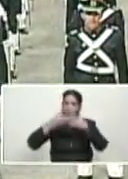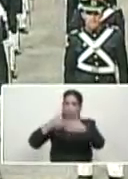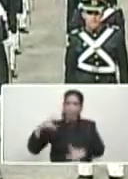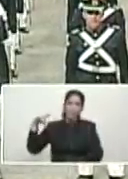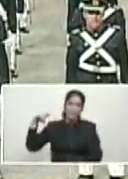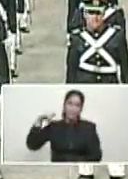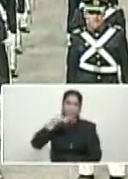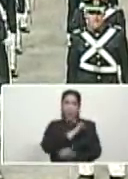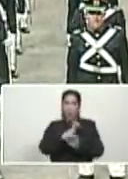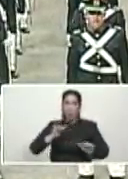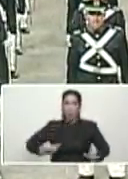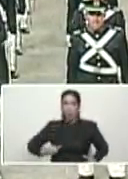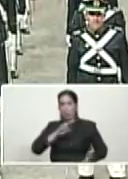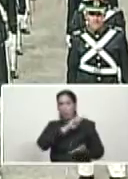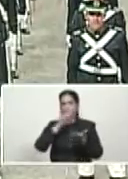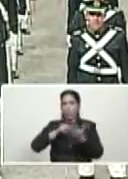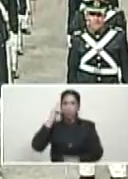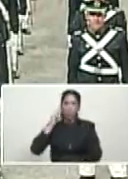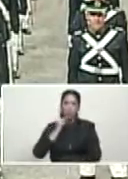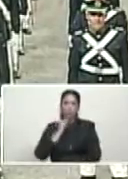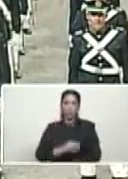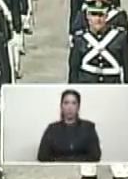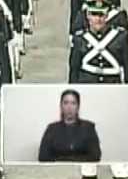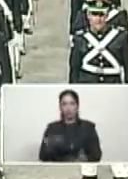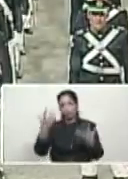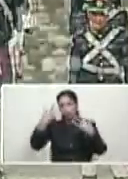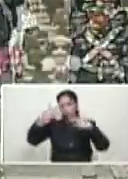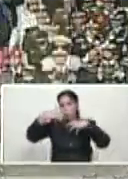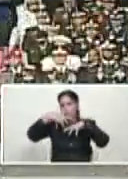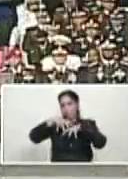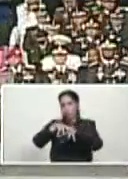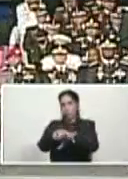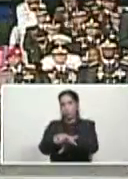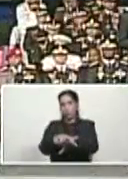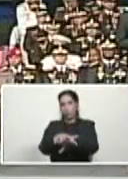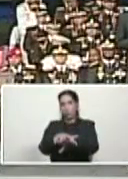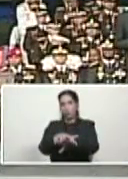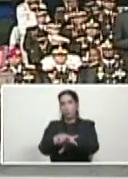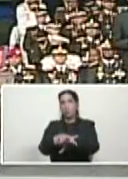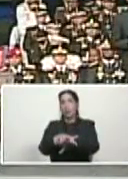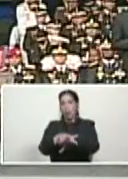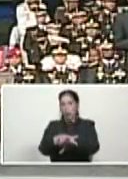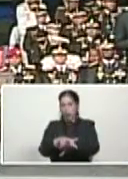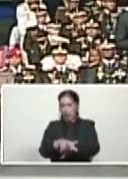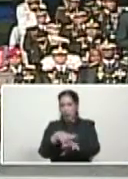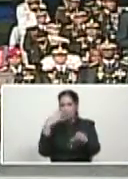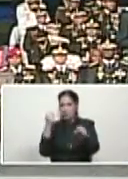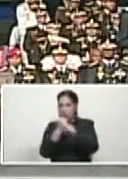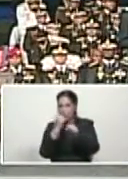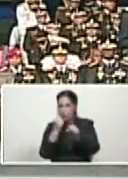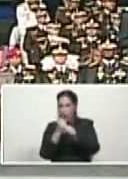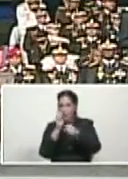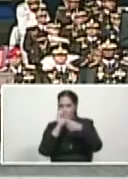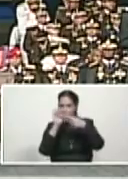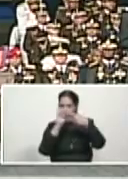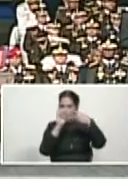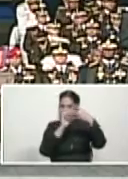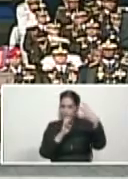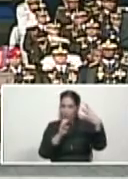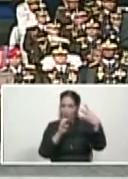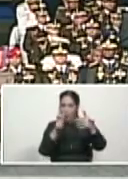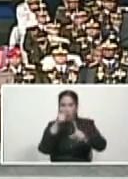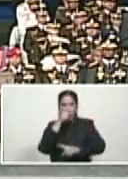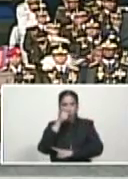Guardia Nacional Bolivariana. Integrarlo en una estrategia y en una operación de